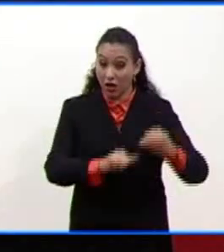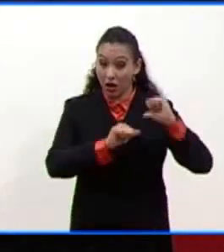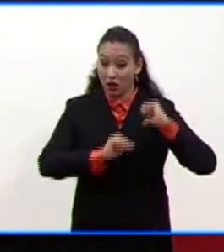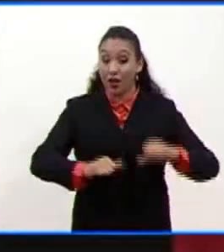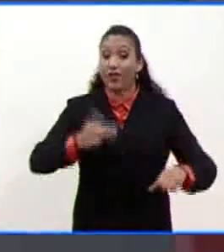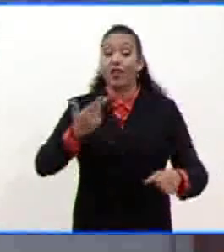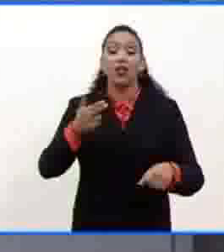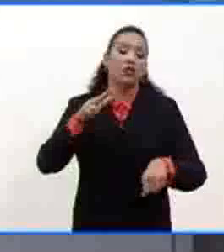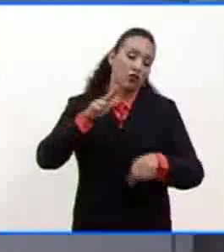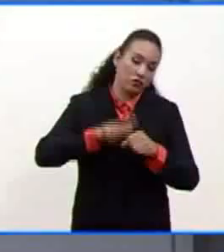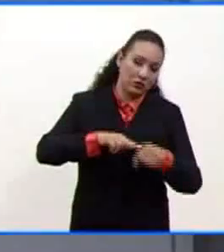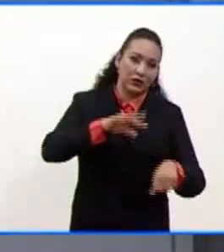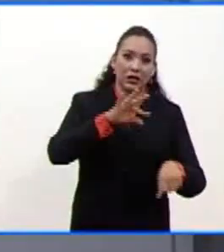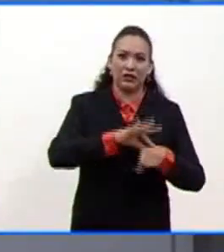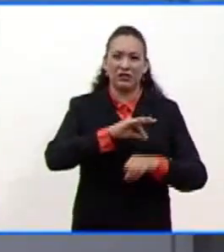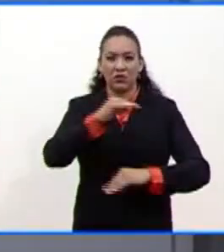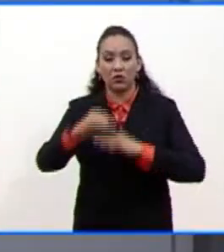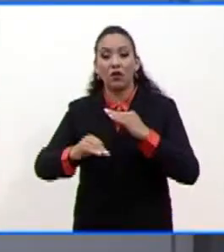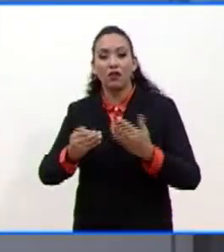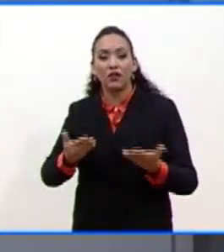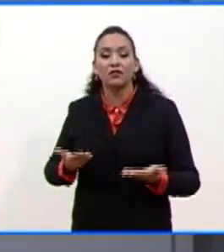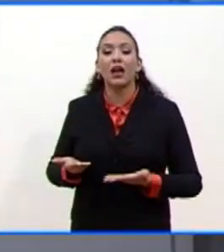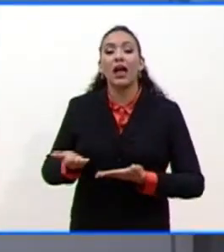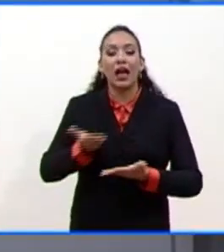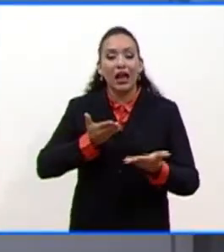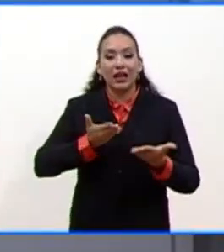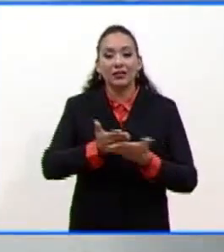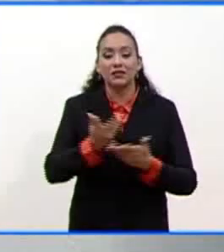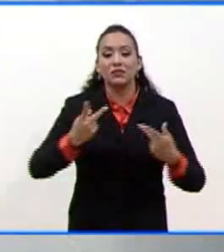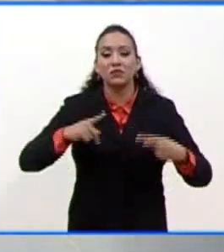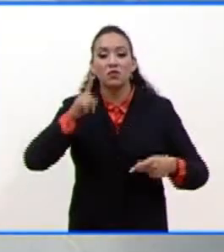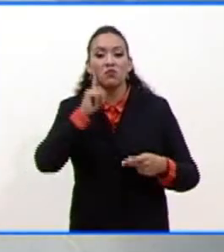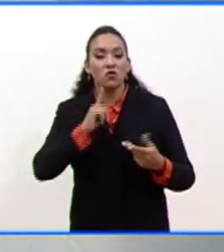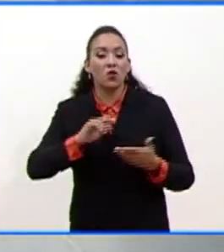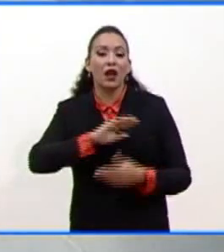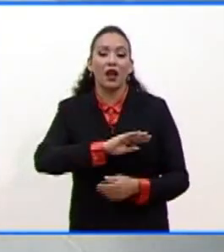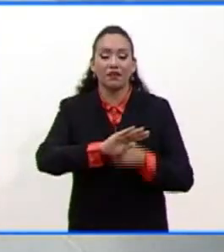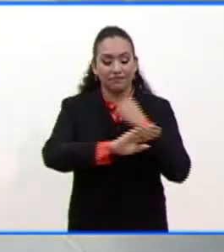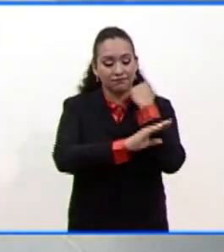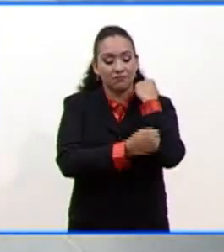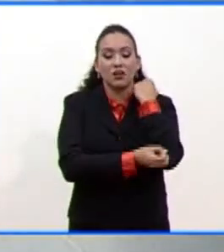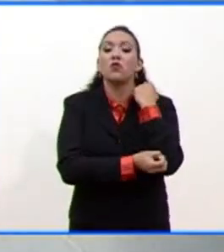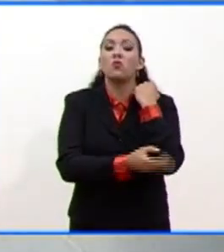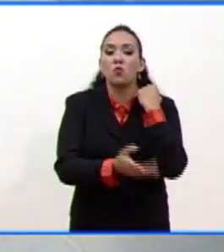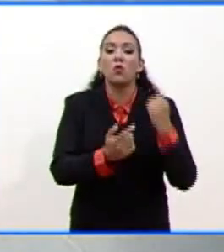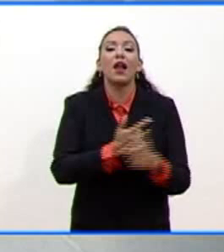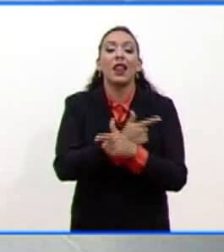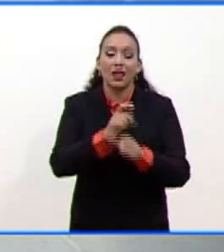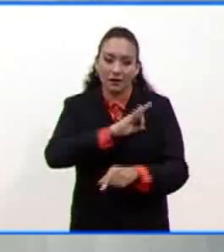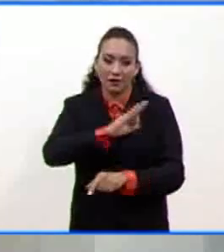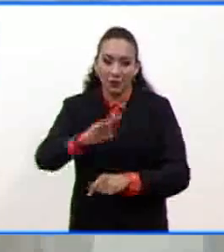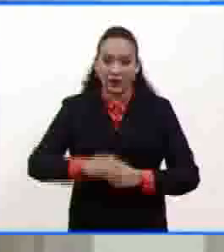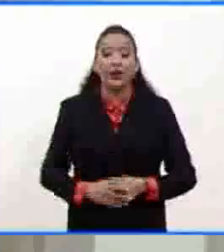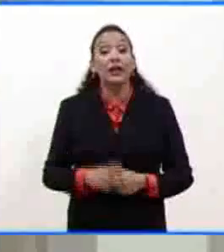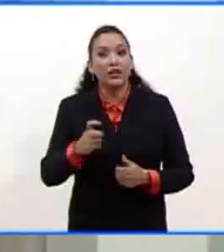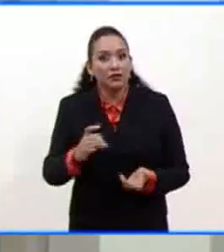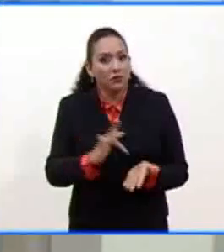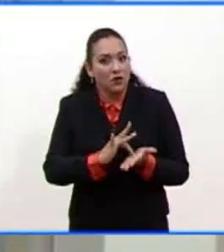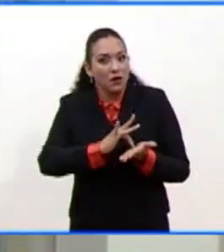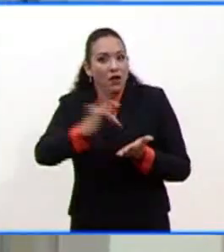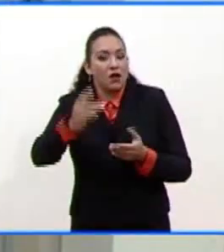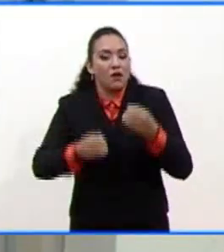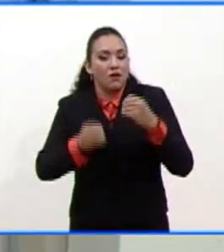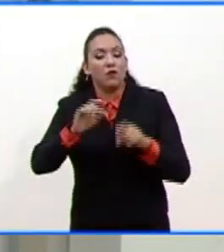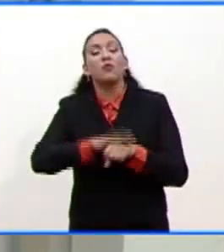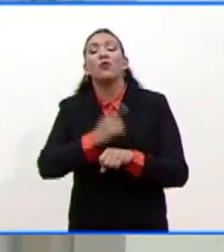salud de todo el país de brindar servicios de aborto voluntario por ser un derecho constitucional, con lo que se garantiza el derecho a